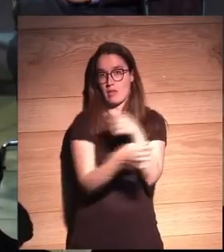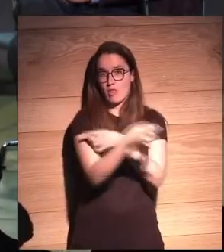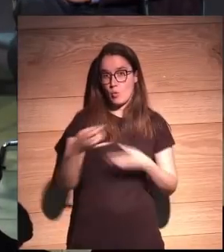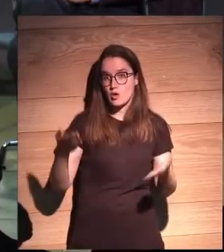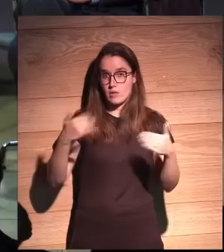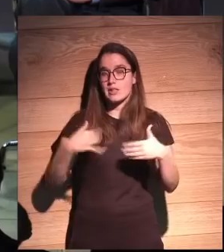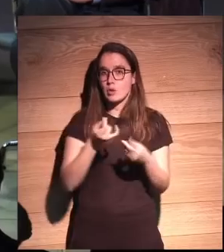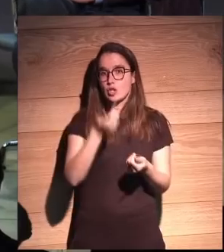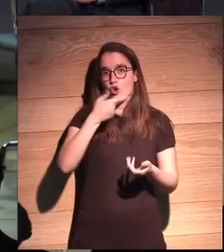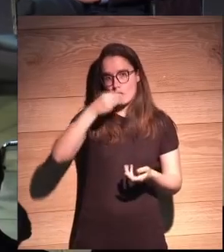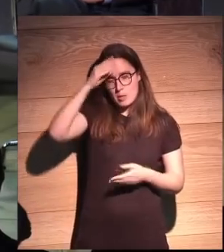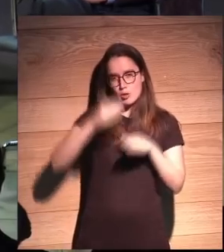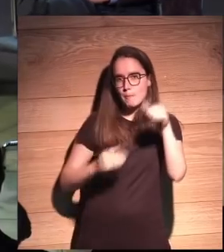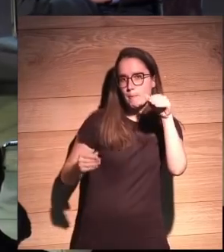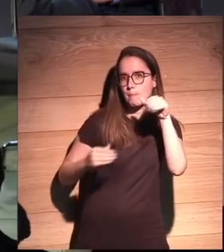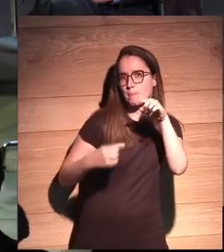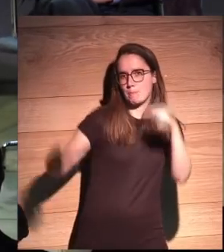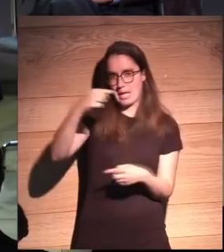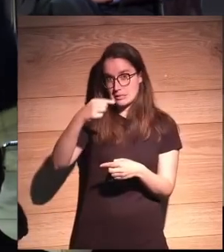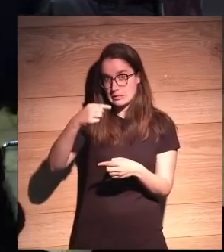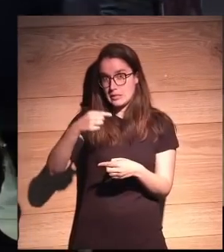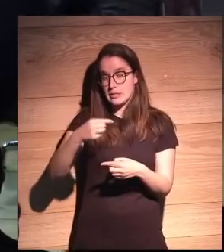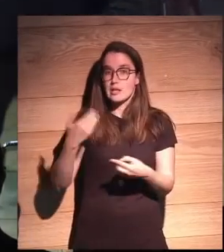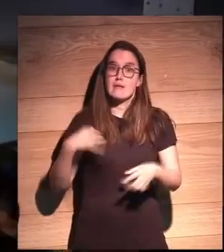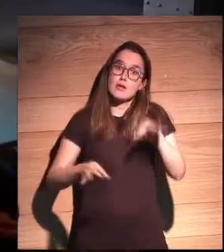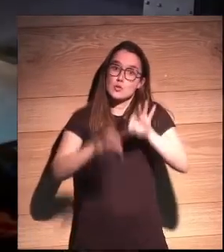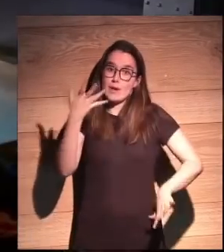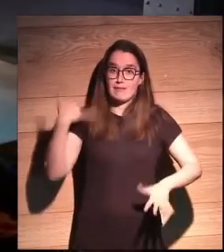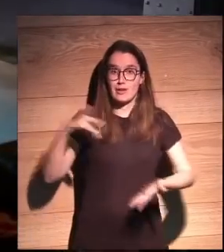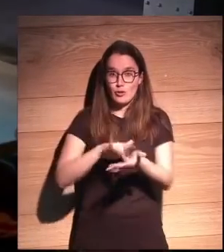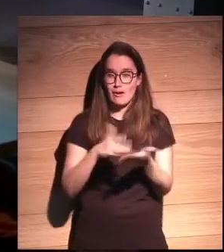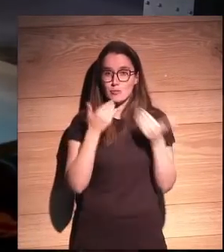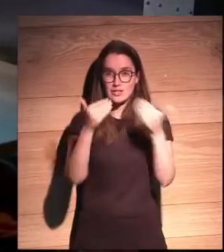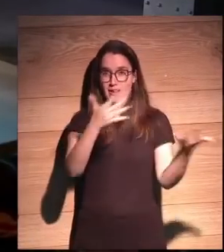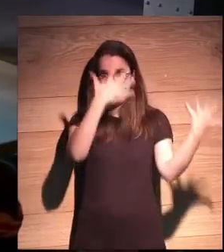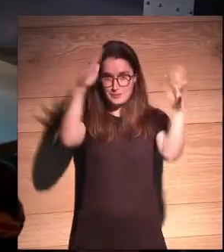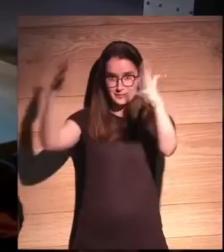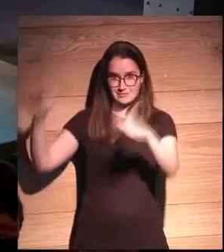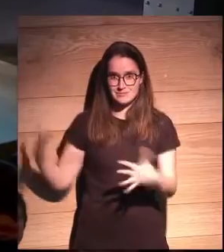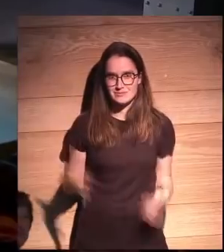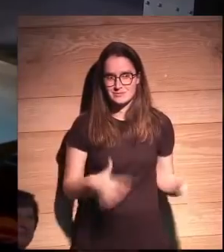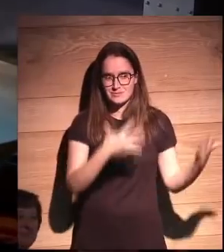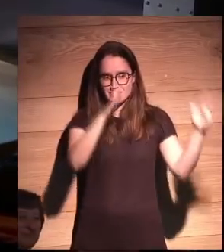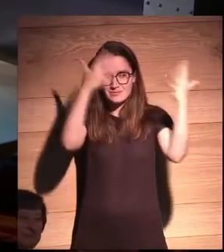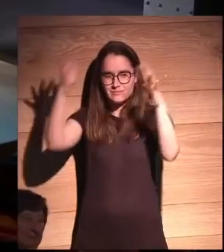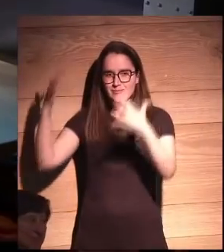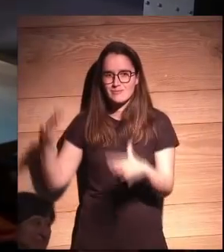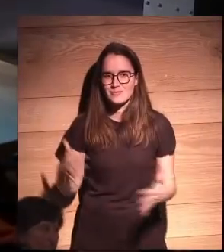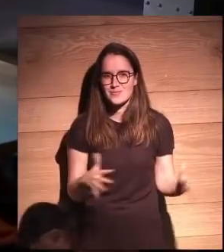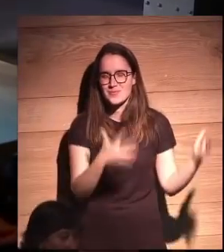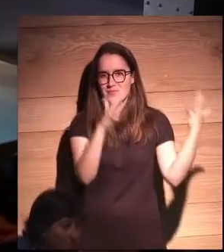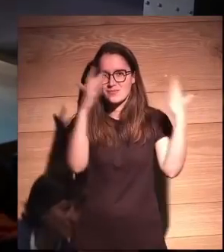pero sí con superávit de conocimientos. Alea Jactaes. Emilio, gracias, ¿quieres gracias. Decir algo más? Gracias, sí, termino. ¿Eh?